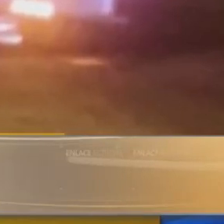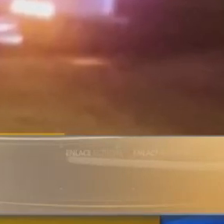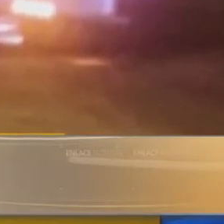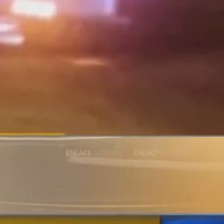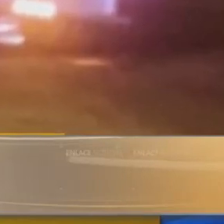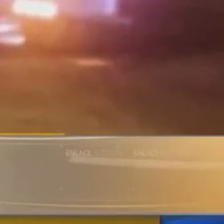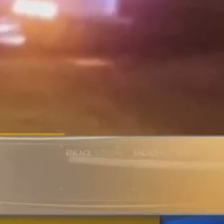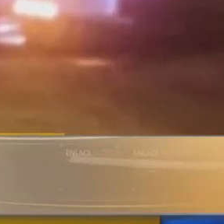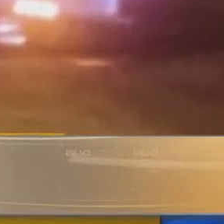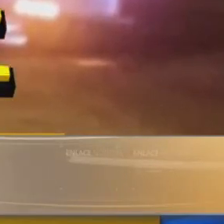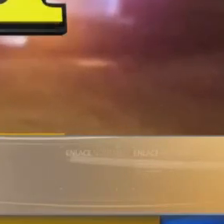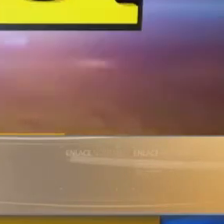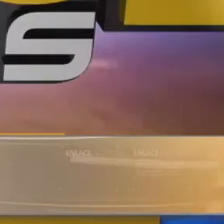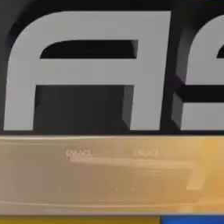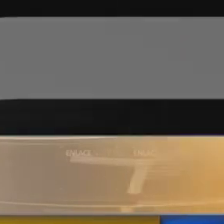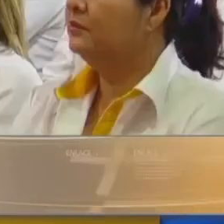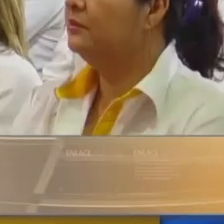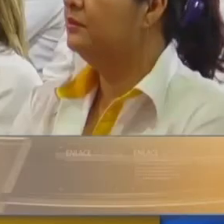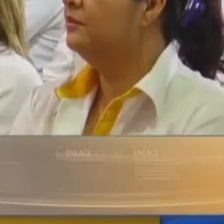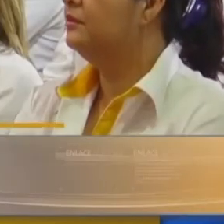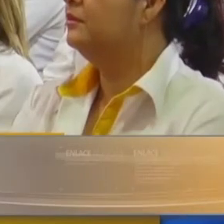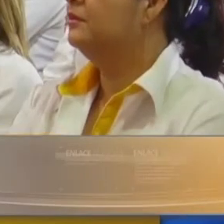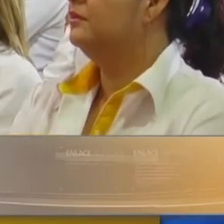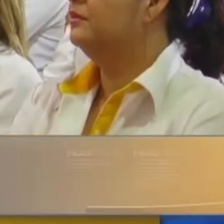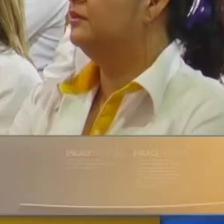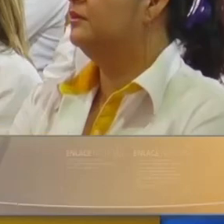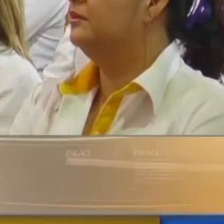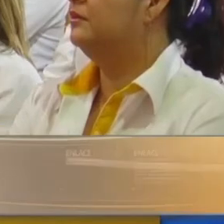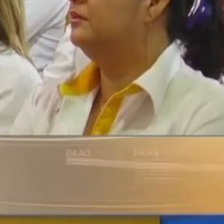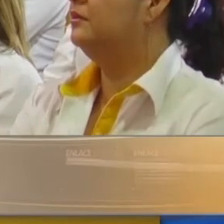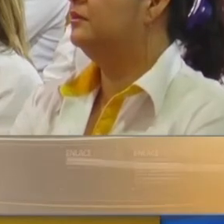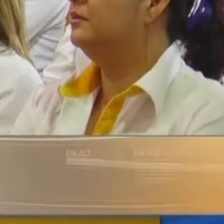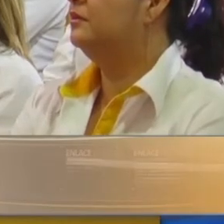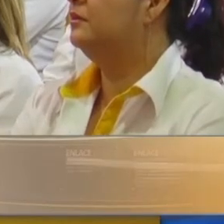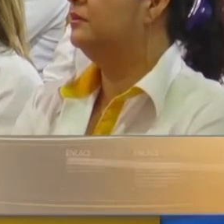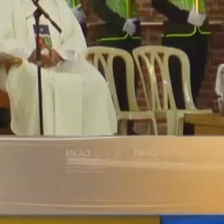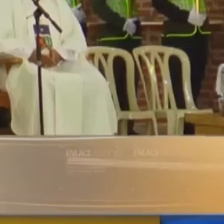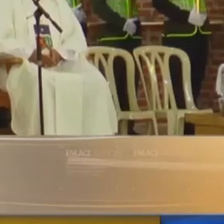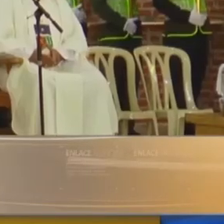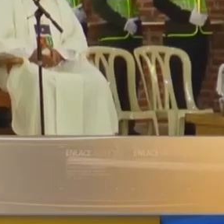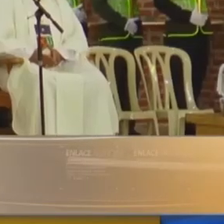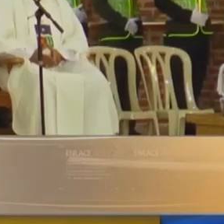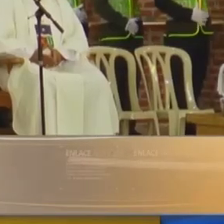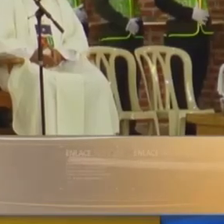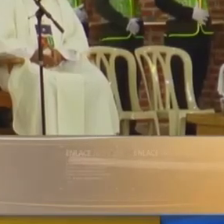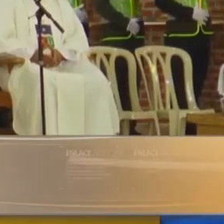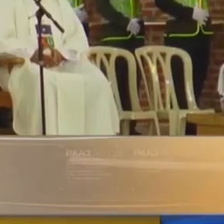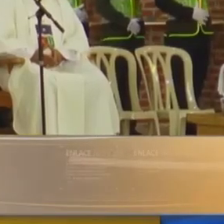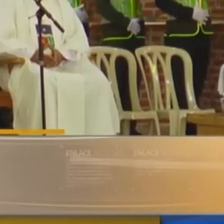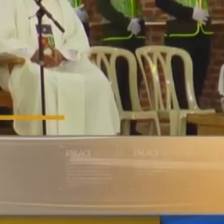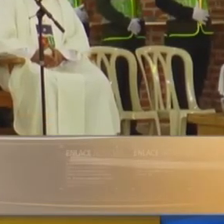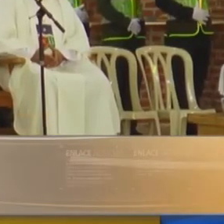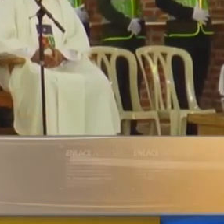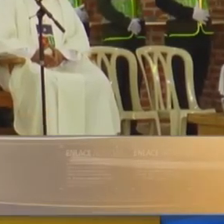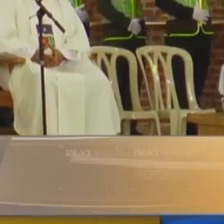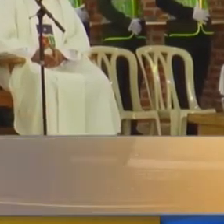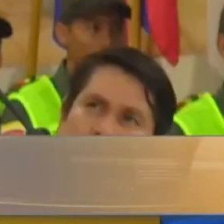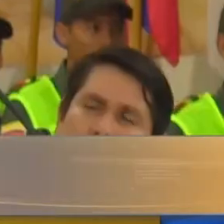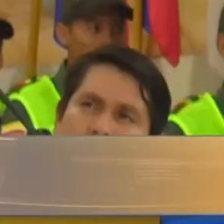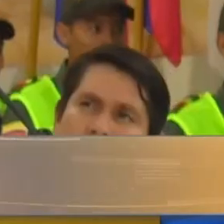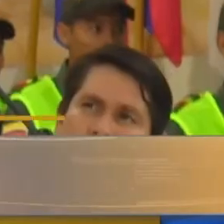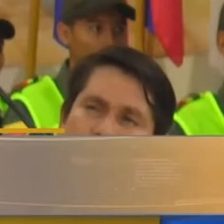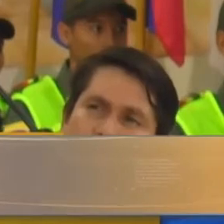para poner fin al cese de actividades. Autoridades municipales, militares y de policía conmemoraron en Barranca Bermeja el grito de la independencia.